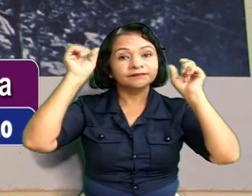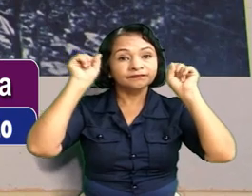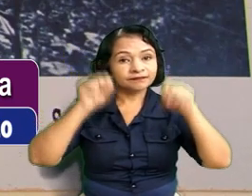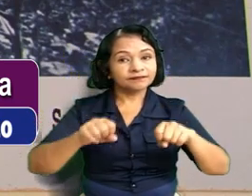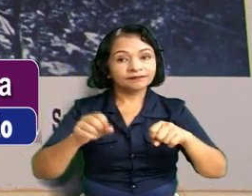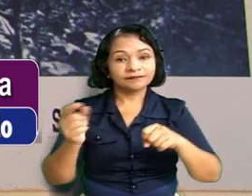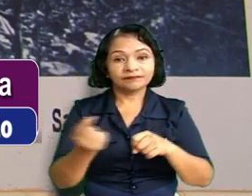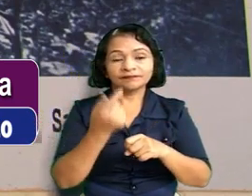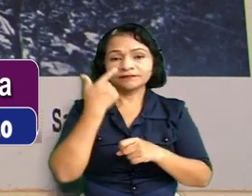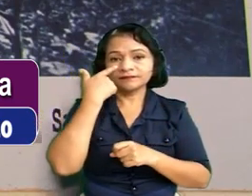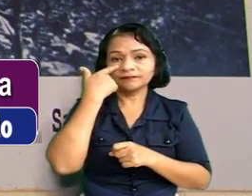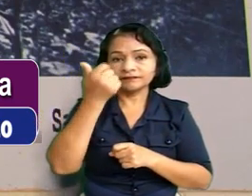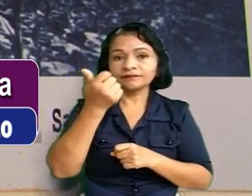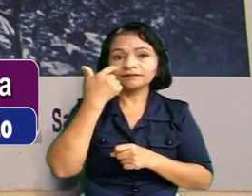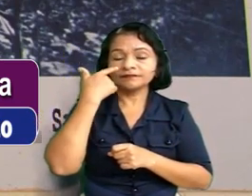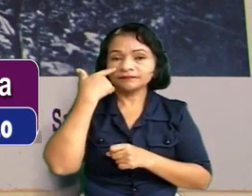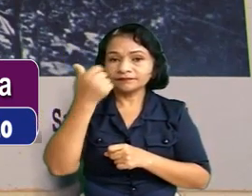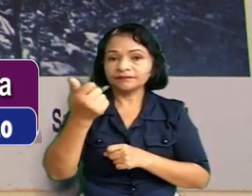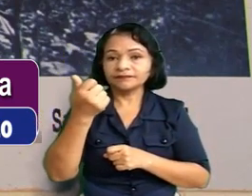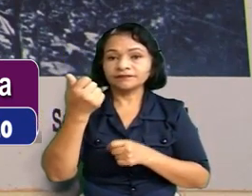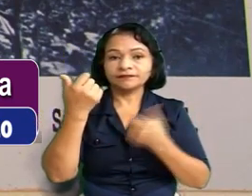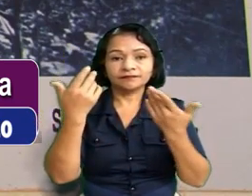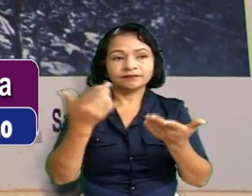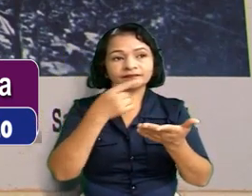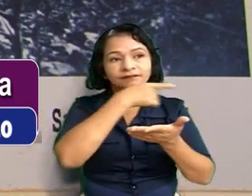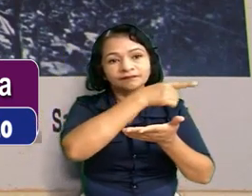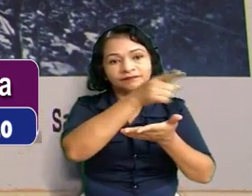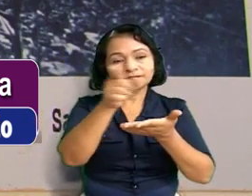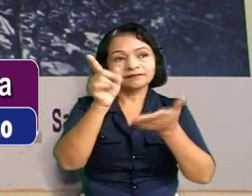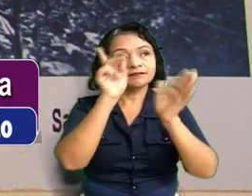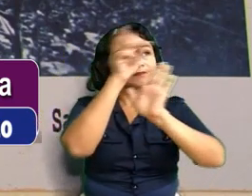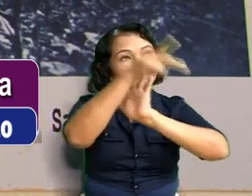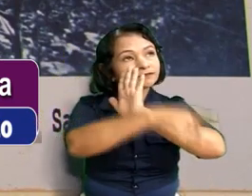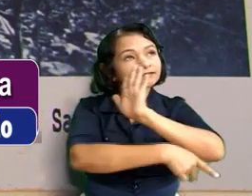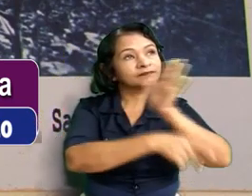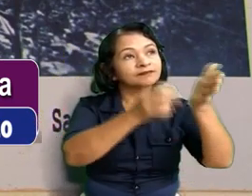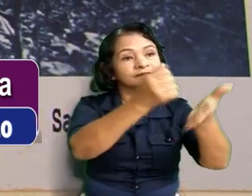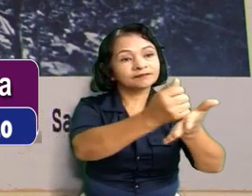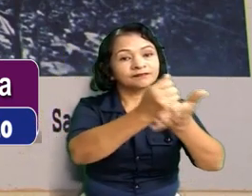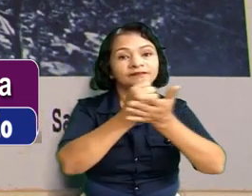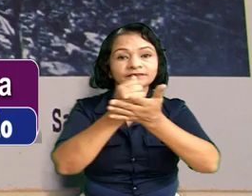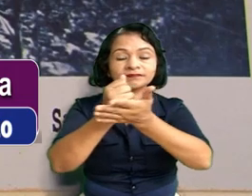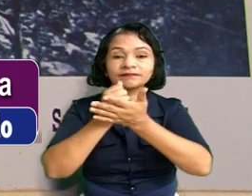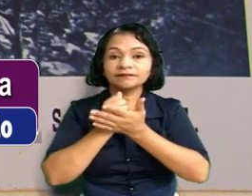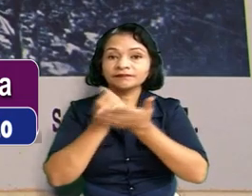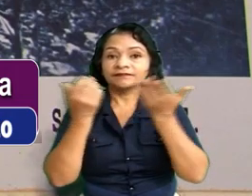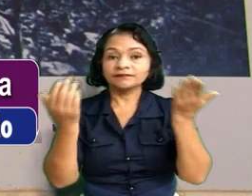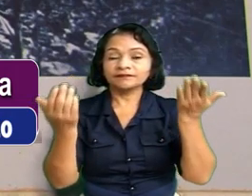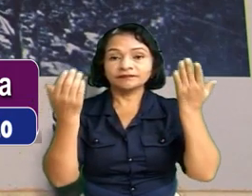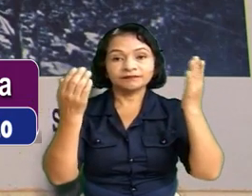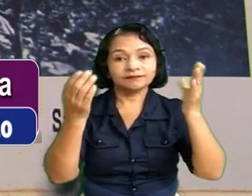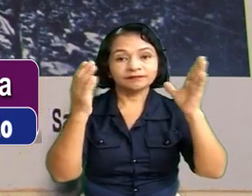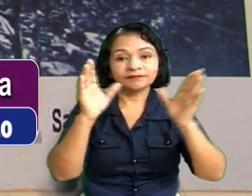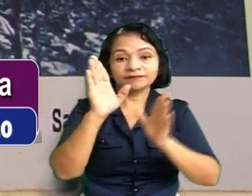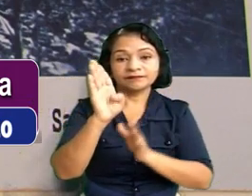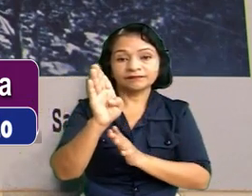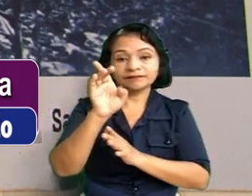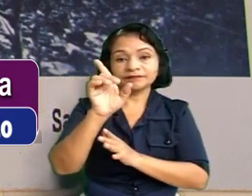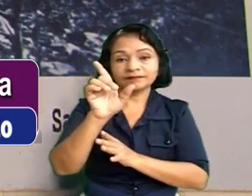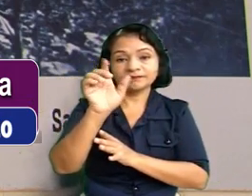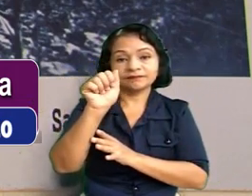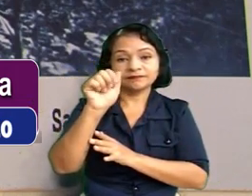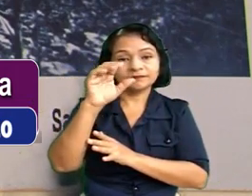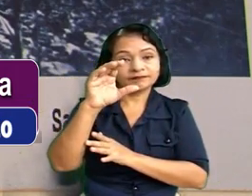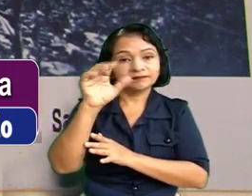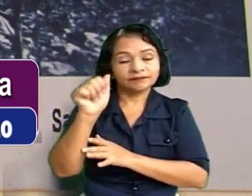solo sea conocida, sino que también reciba solidaridad, que es algo que Blanquita hace